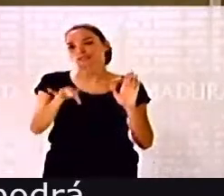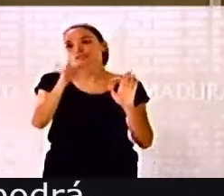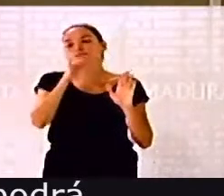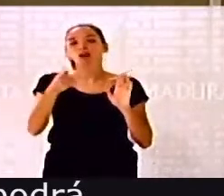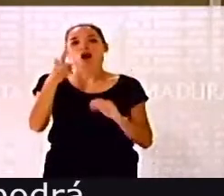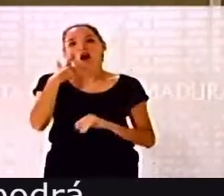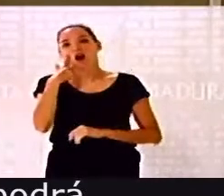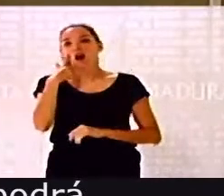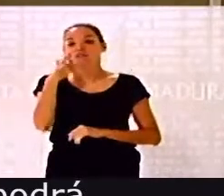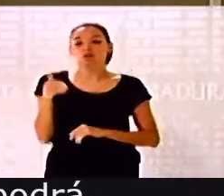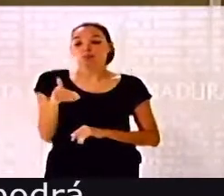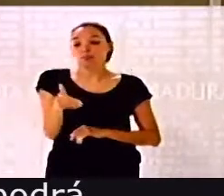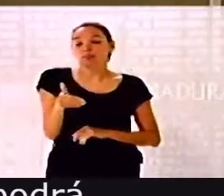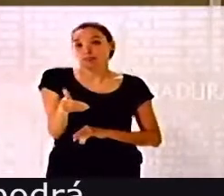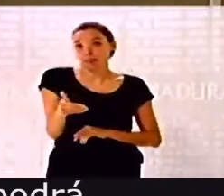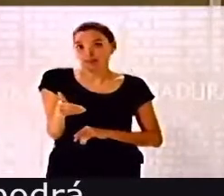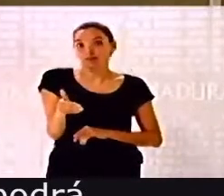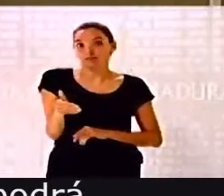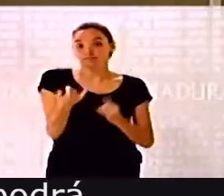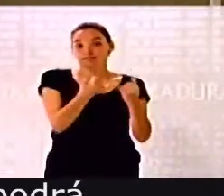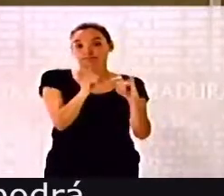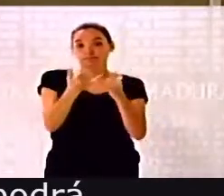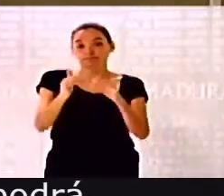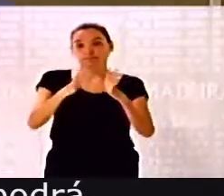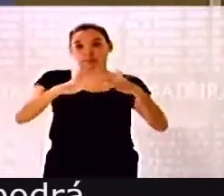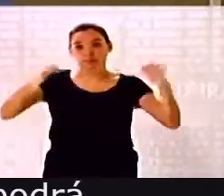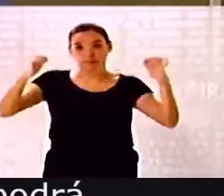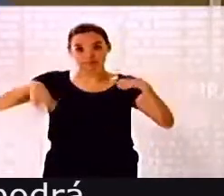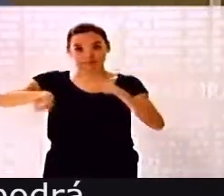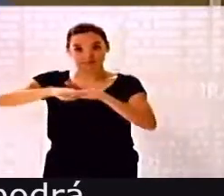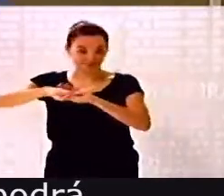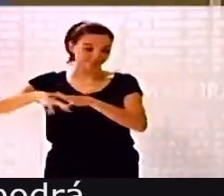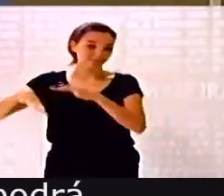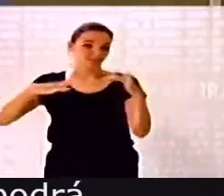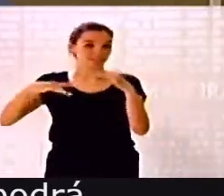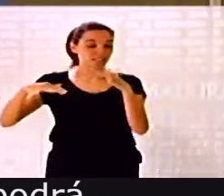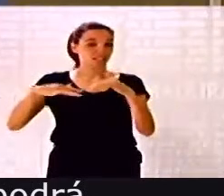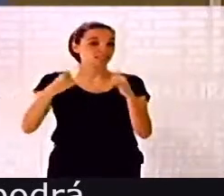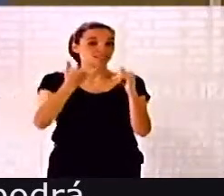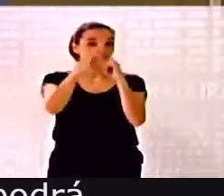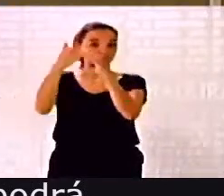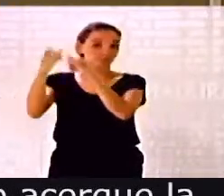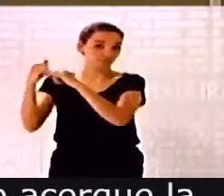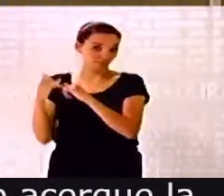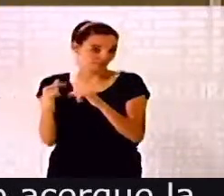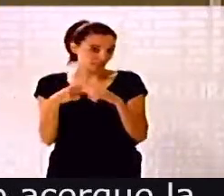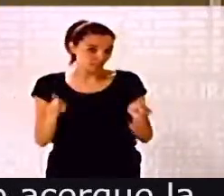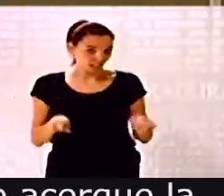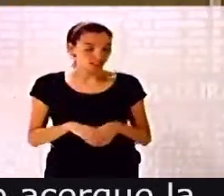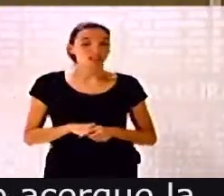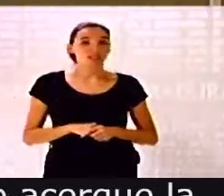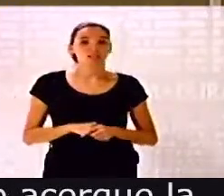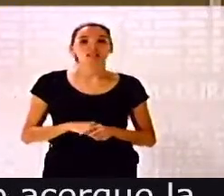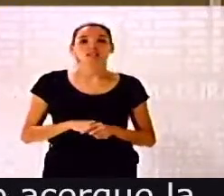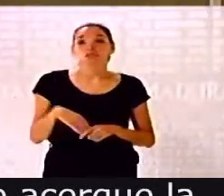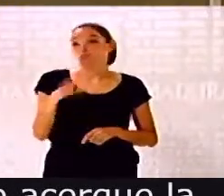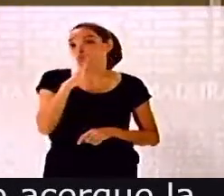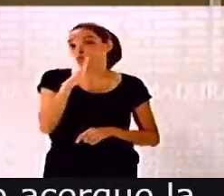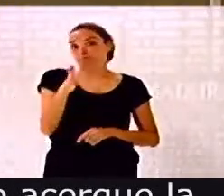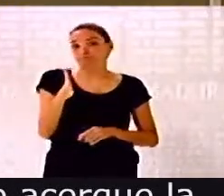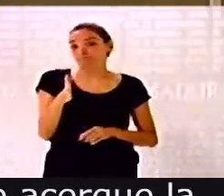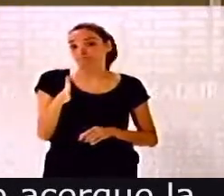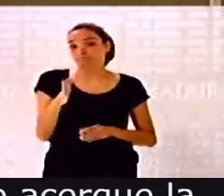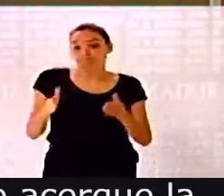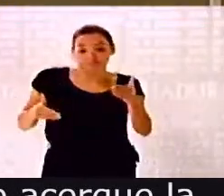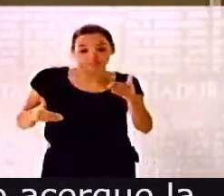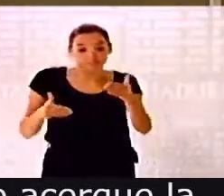vayan acercando la celebración de los distintos eventos deportivos, porque en ese momento